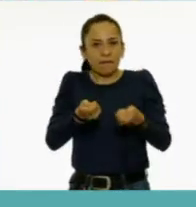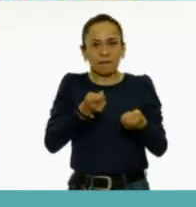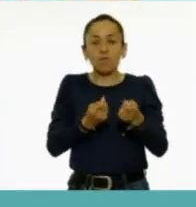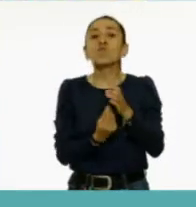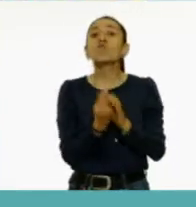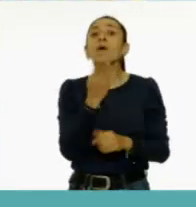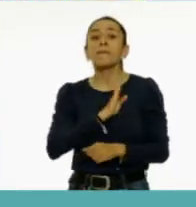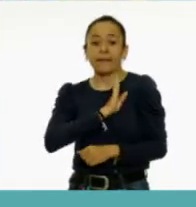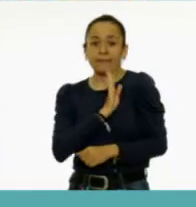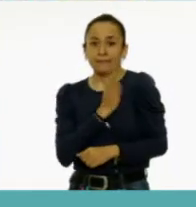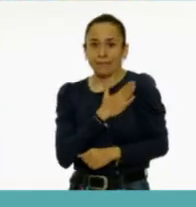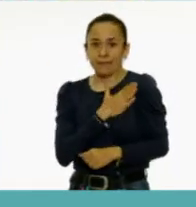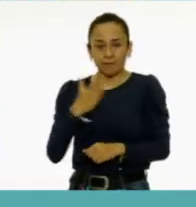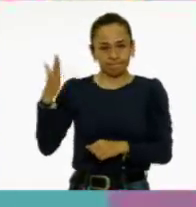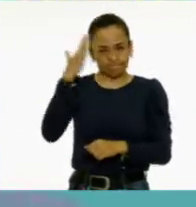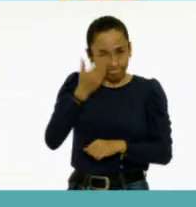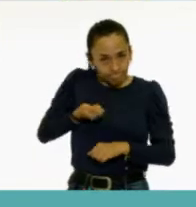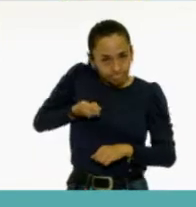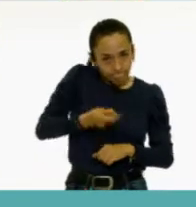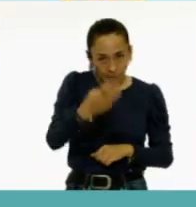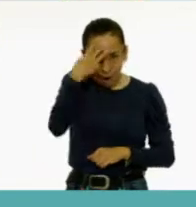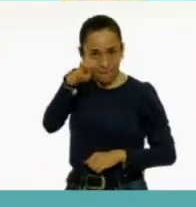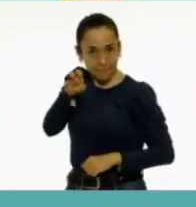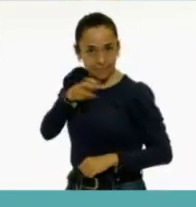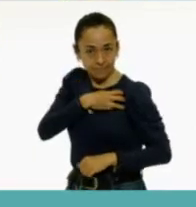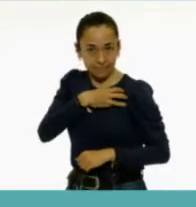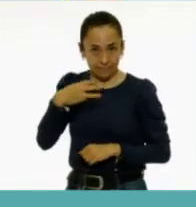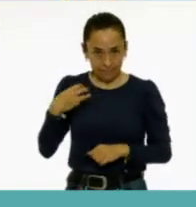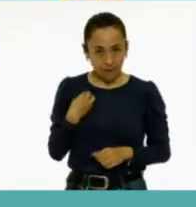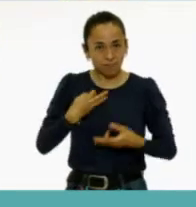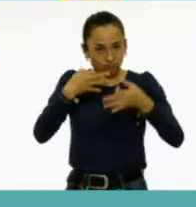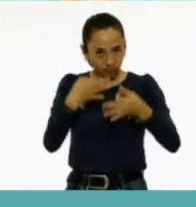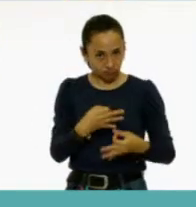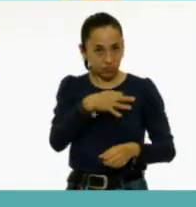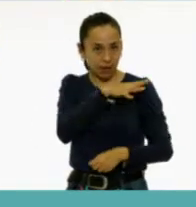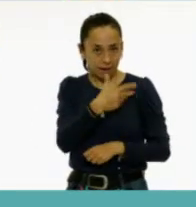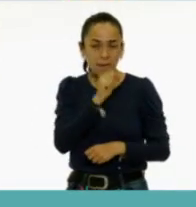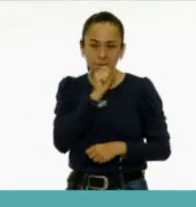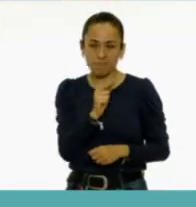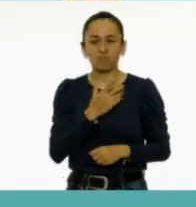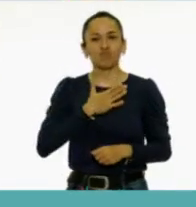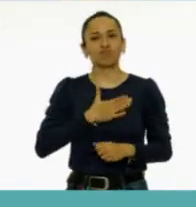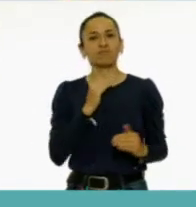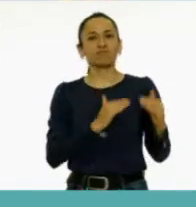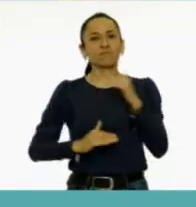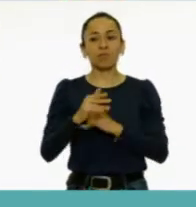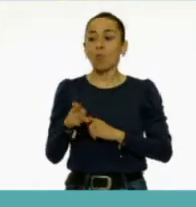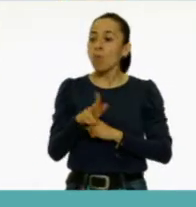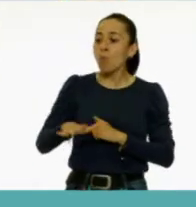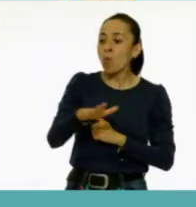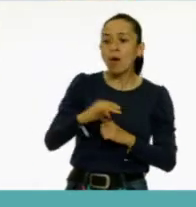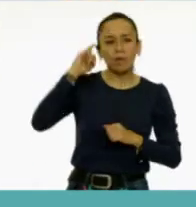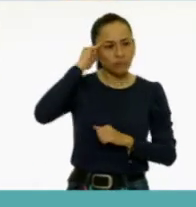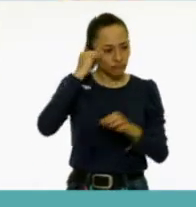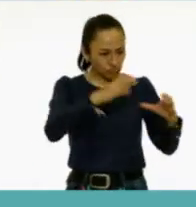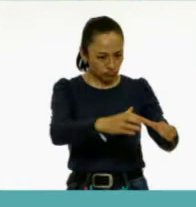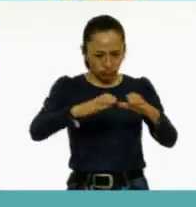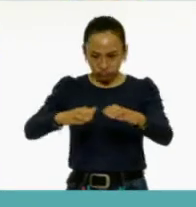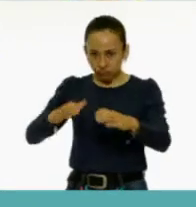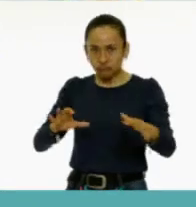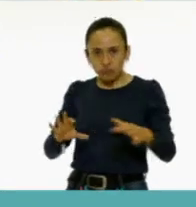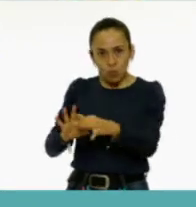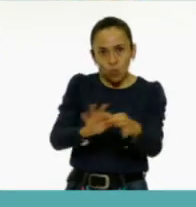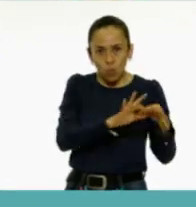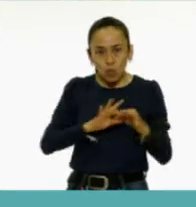con el título de Capitán General y Justicia Mayor. Con ayuda de varios pueblos indígenas, conquistó la Gran Tenochtitlan,